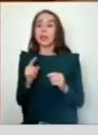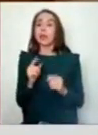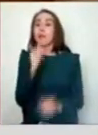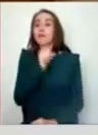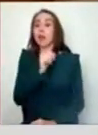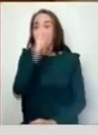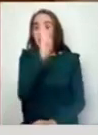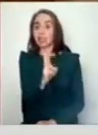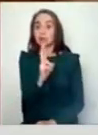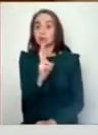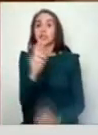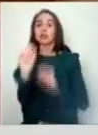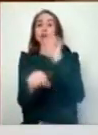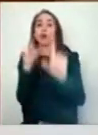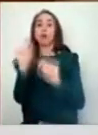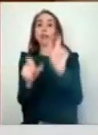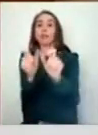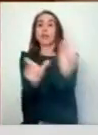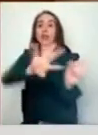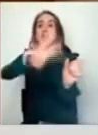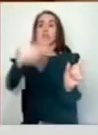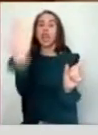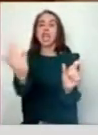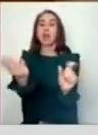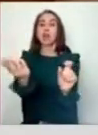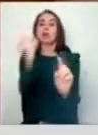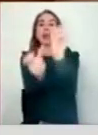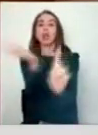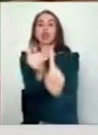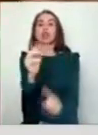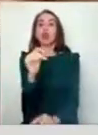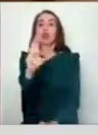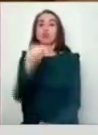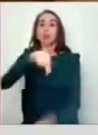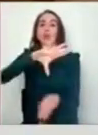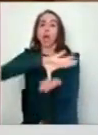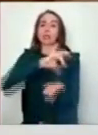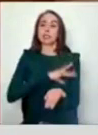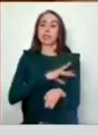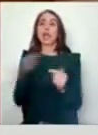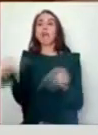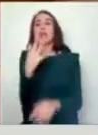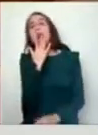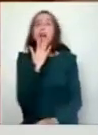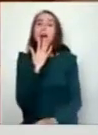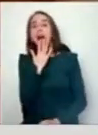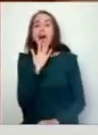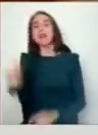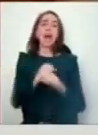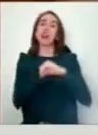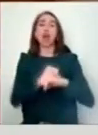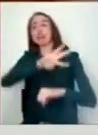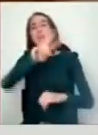que defiendan a delincuentes, torturadores de este país, y vengan a hablarnos de que ellos están en contra de la